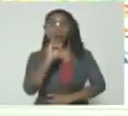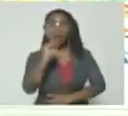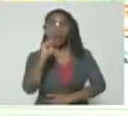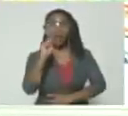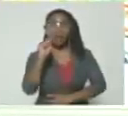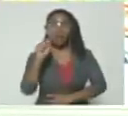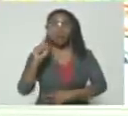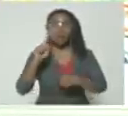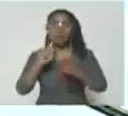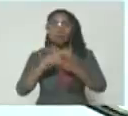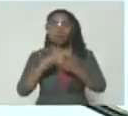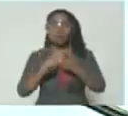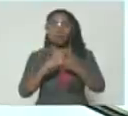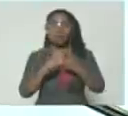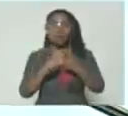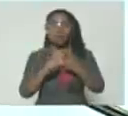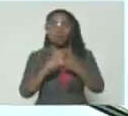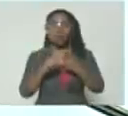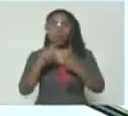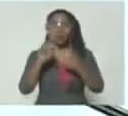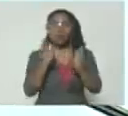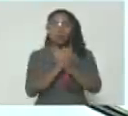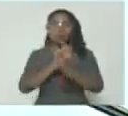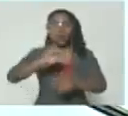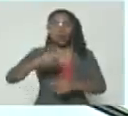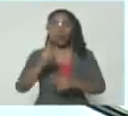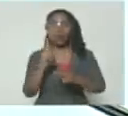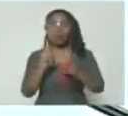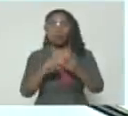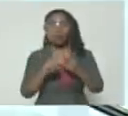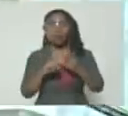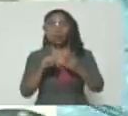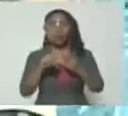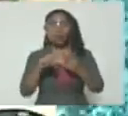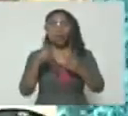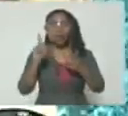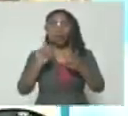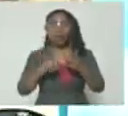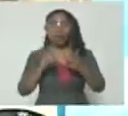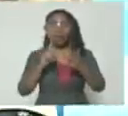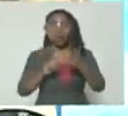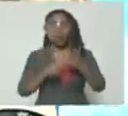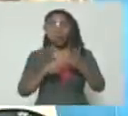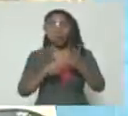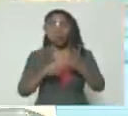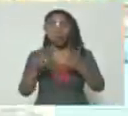de Carenero, el Península de Paria y el Delta del Sur del Lago.